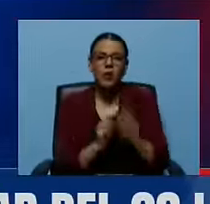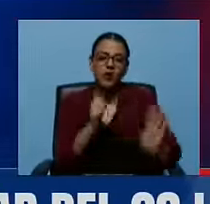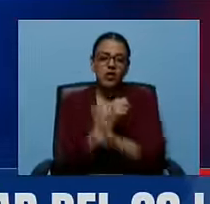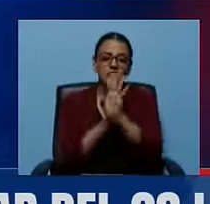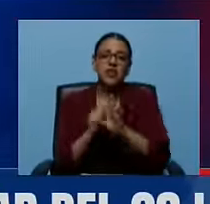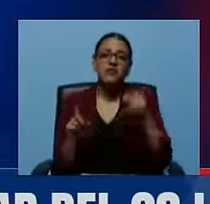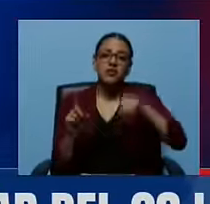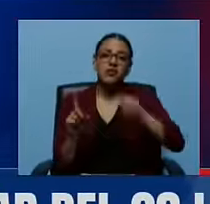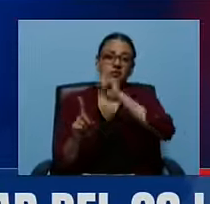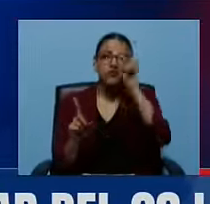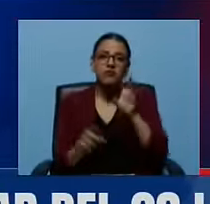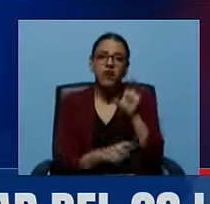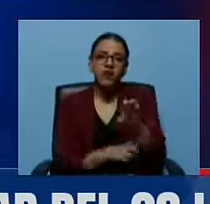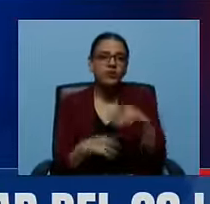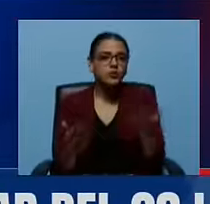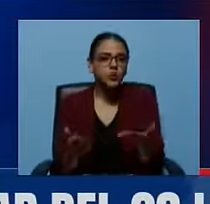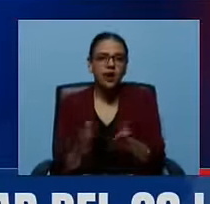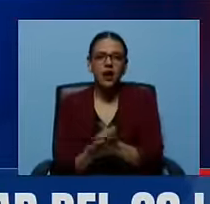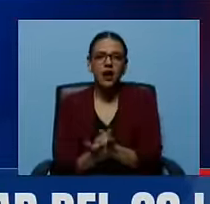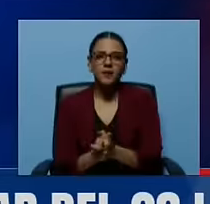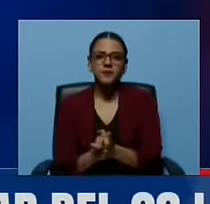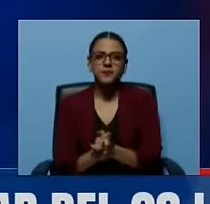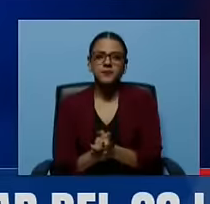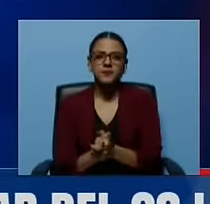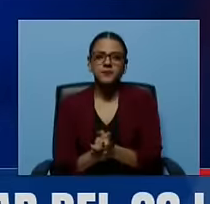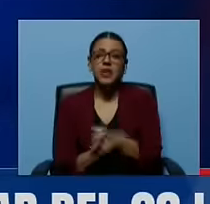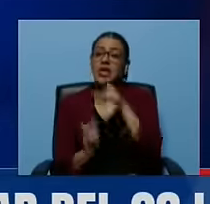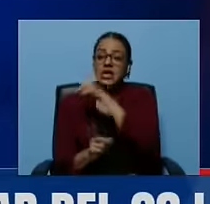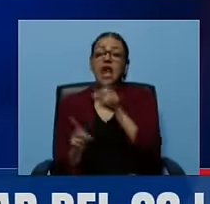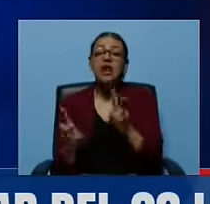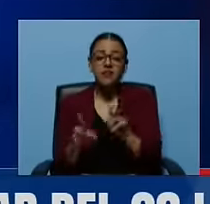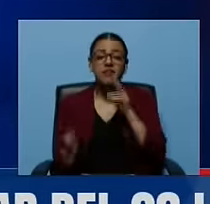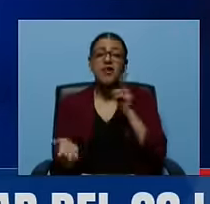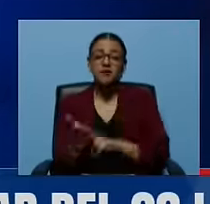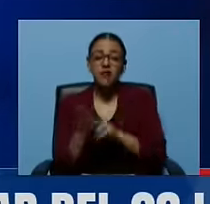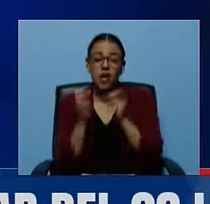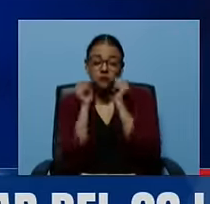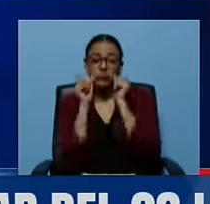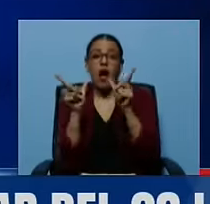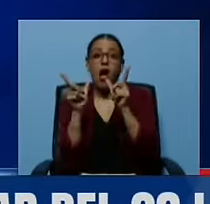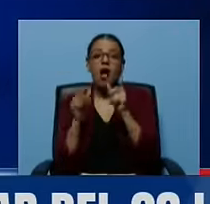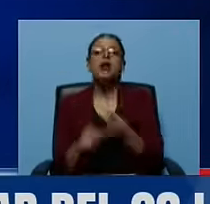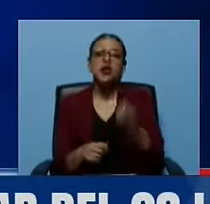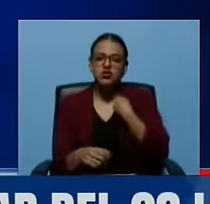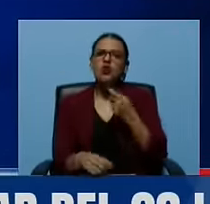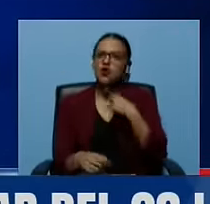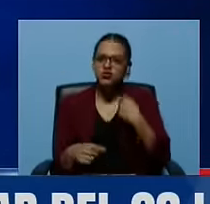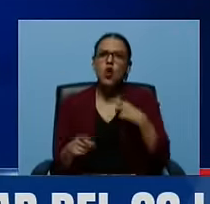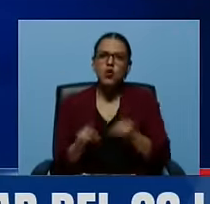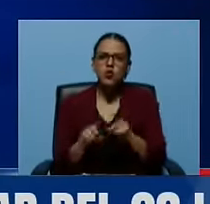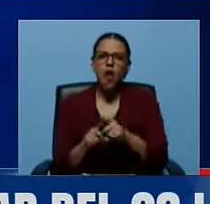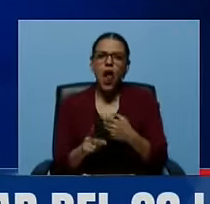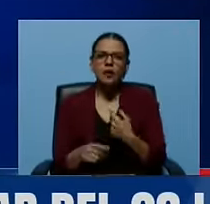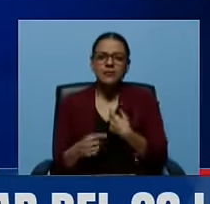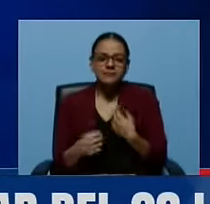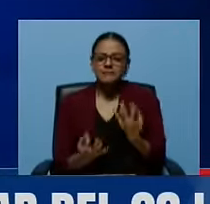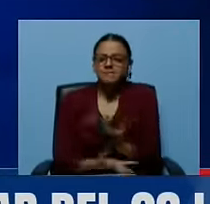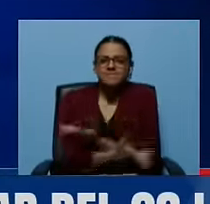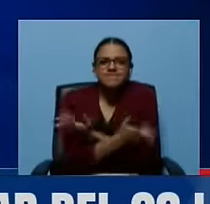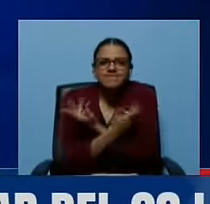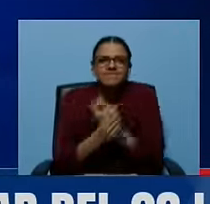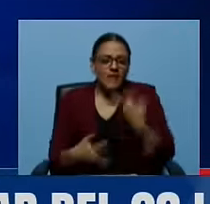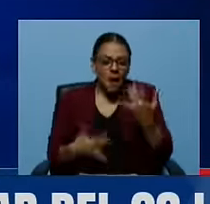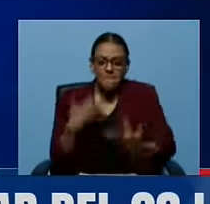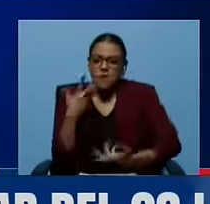Venezuela. Y está impresionado. Y yo puedo decir que yo estoy conmovido